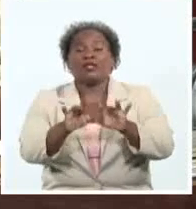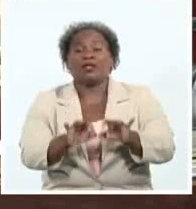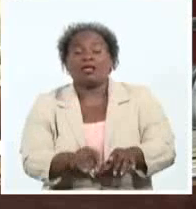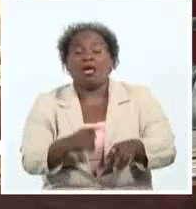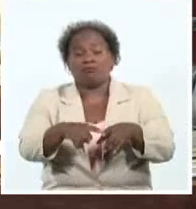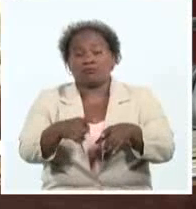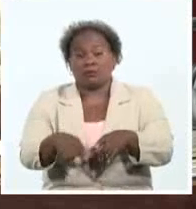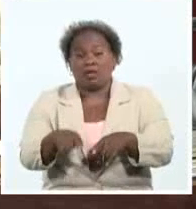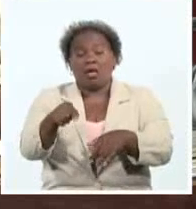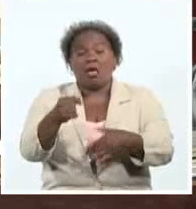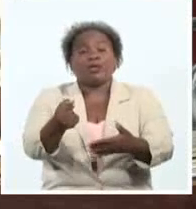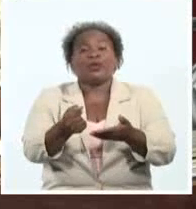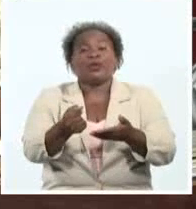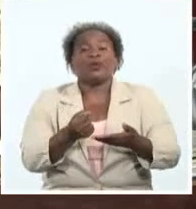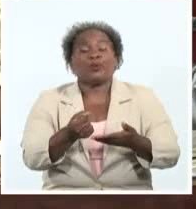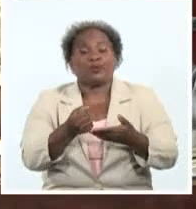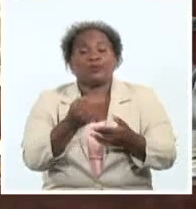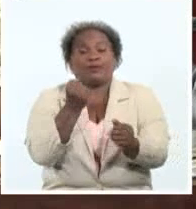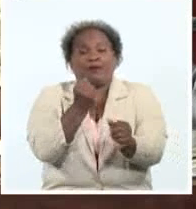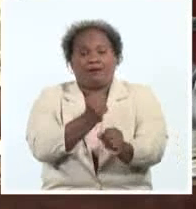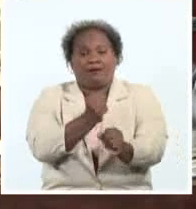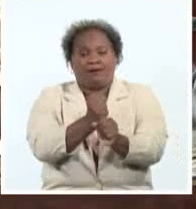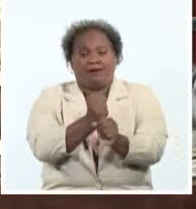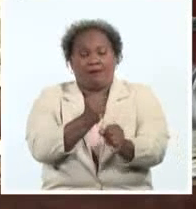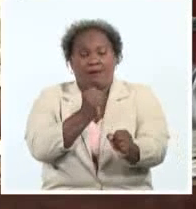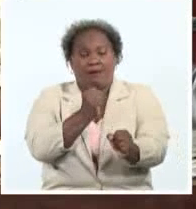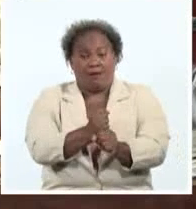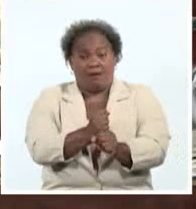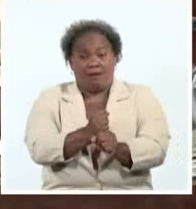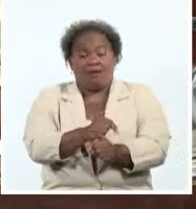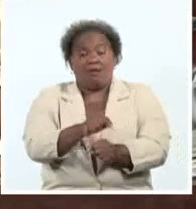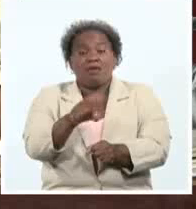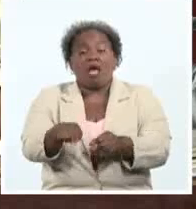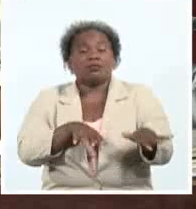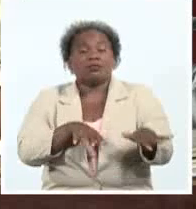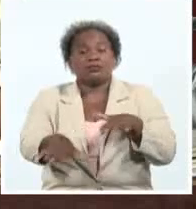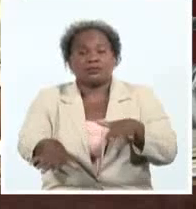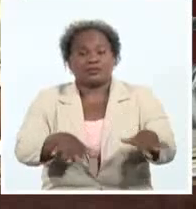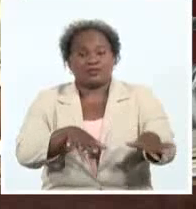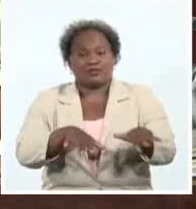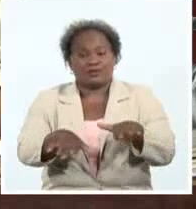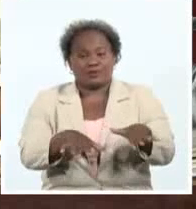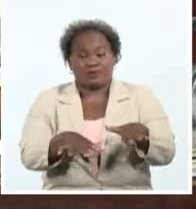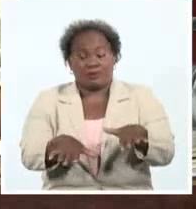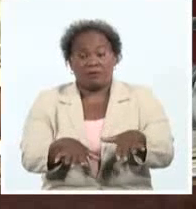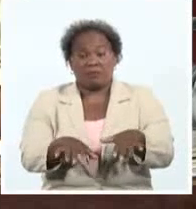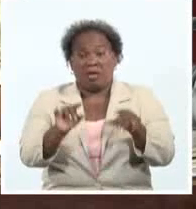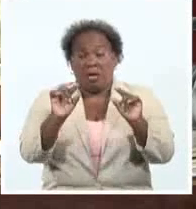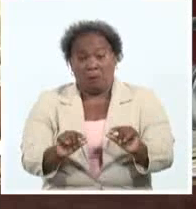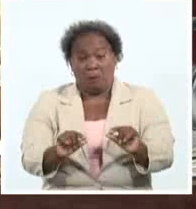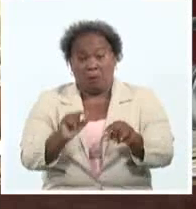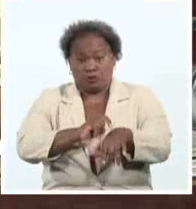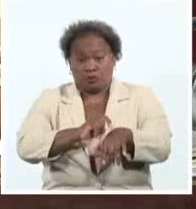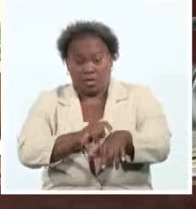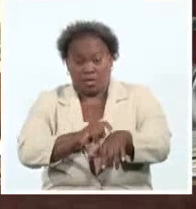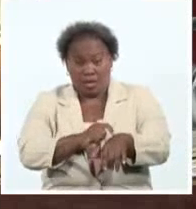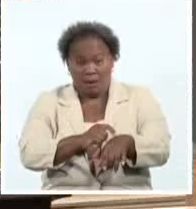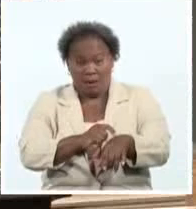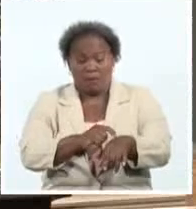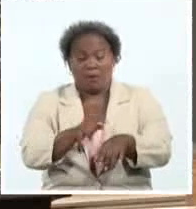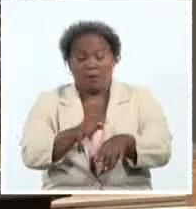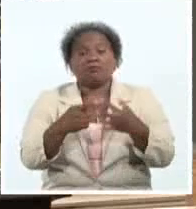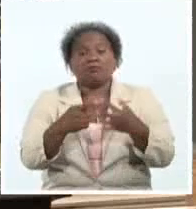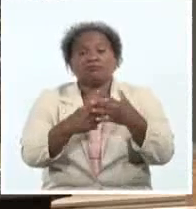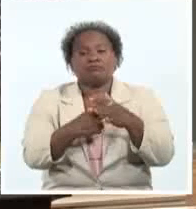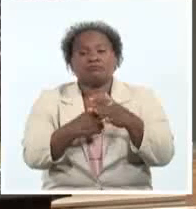que permita entonces ir trabajando en líneas de acciones a corto, mediano plazo para ir dando solución a los problemas.